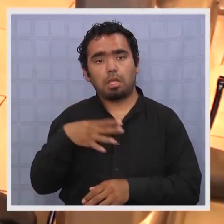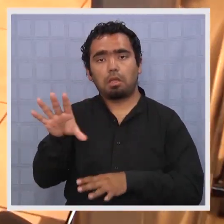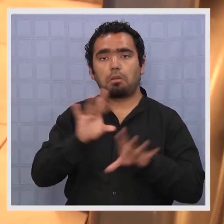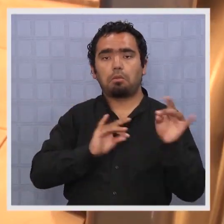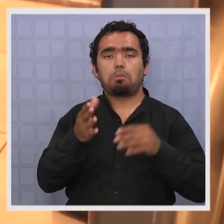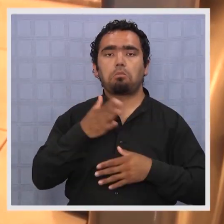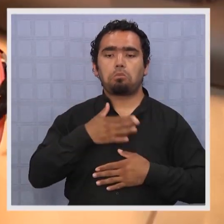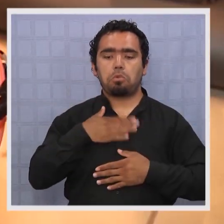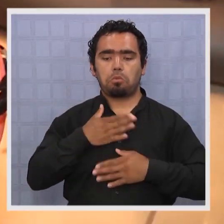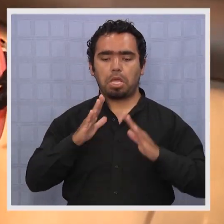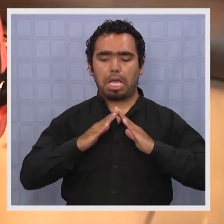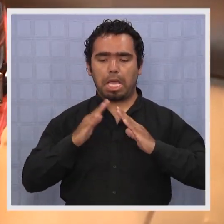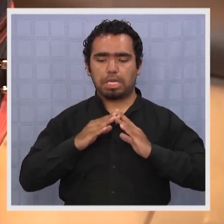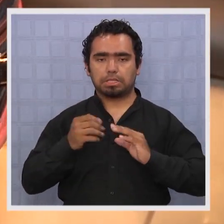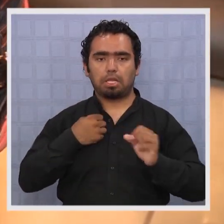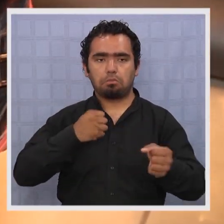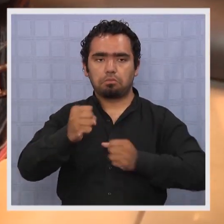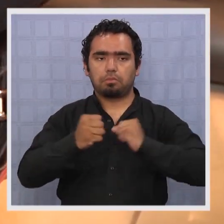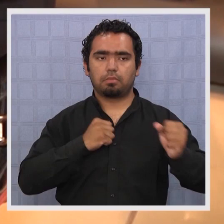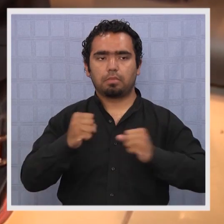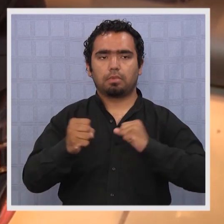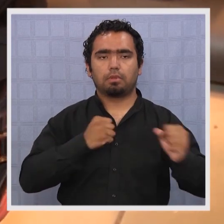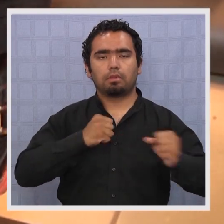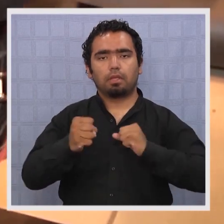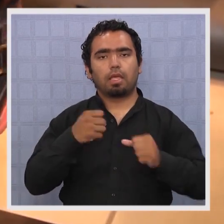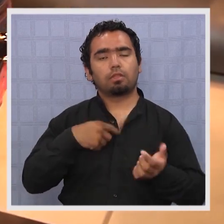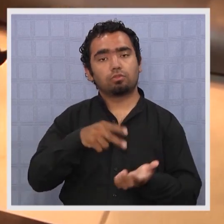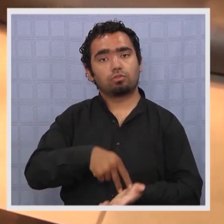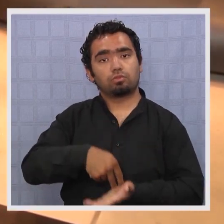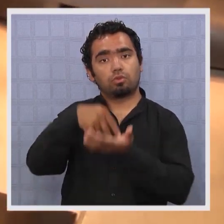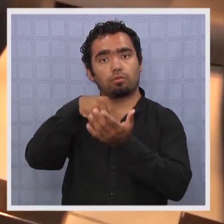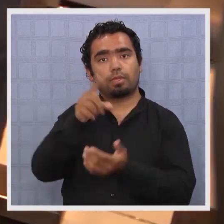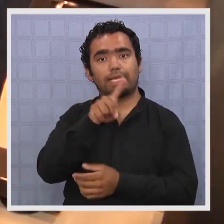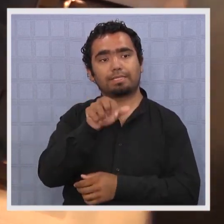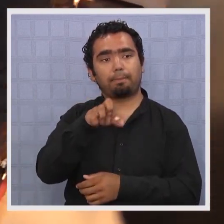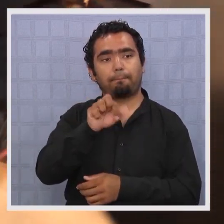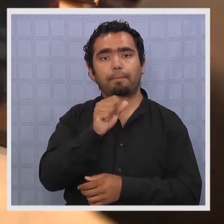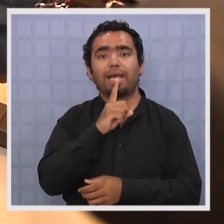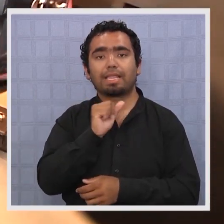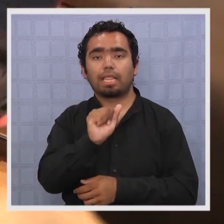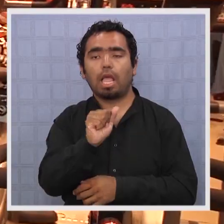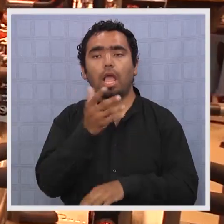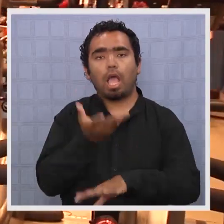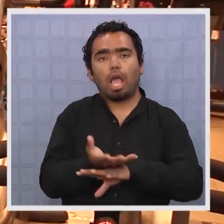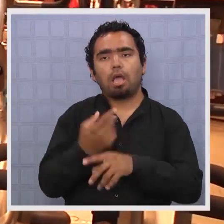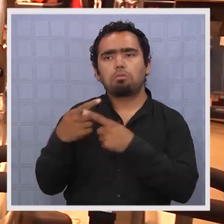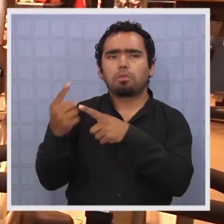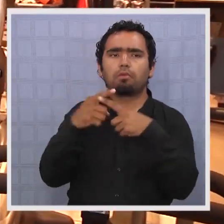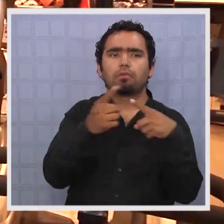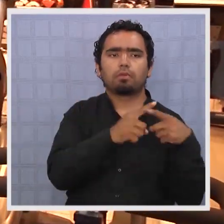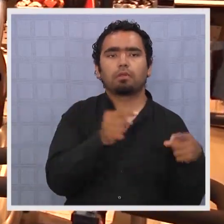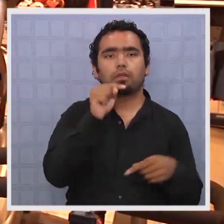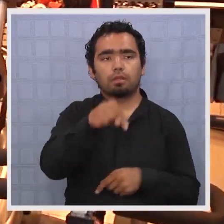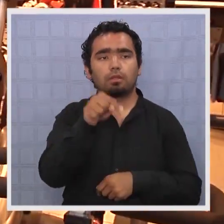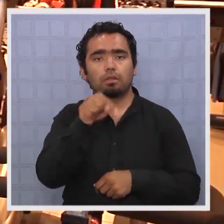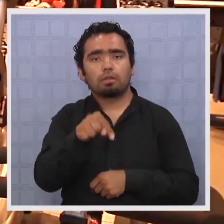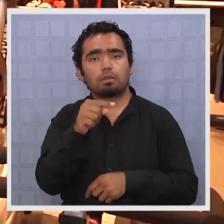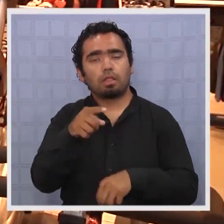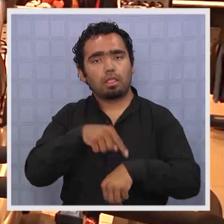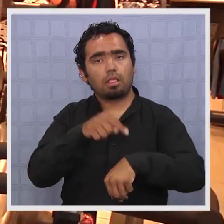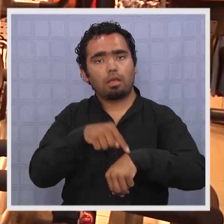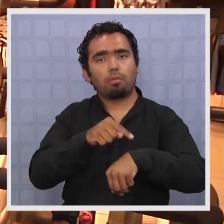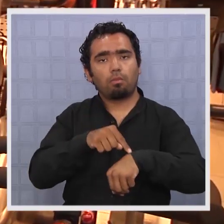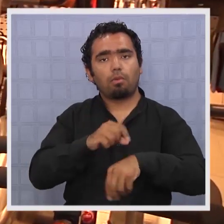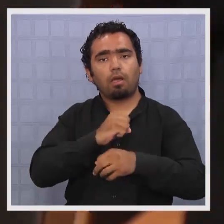gimnasio en casa en la tienda Sparta de sofri encuentra diferentes alternativas de hecho en esta época del año